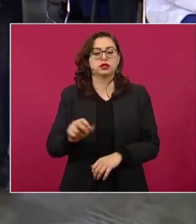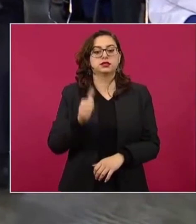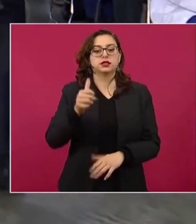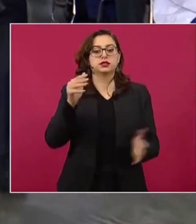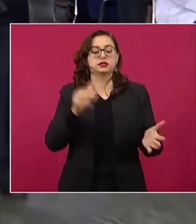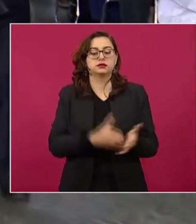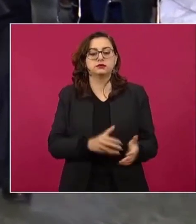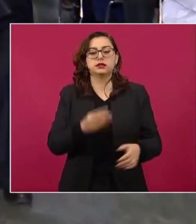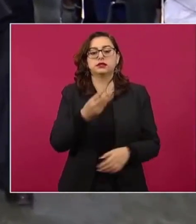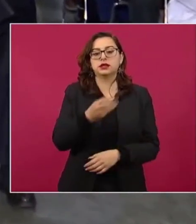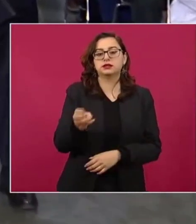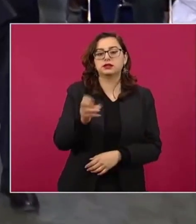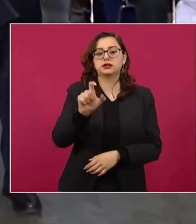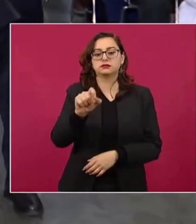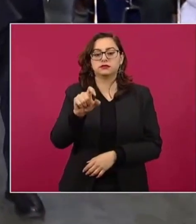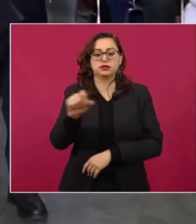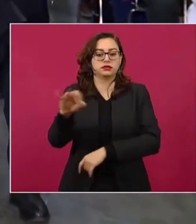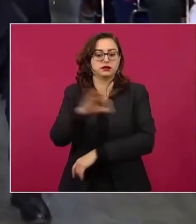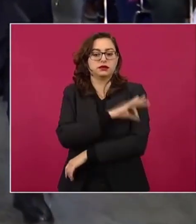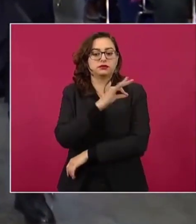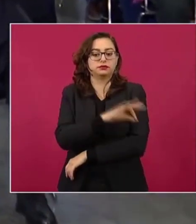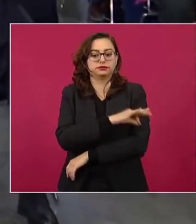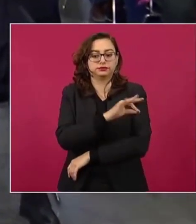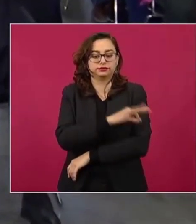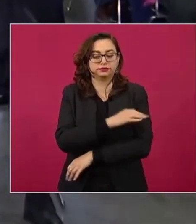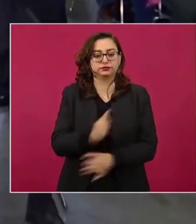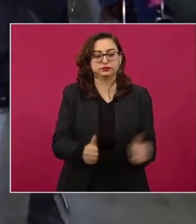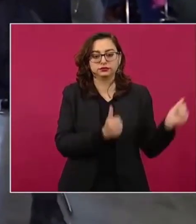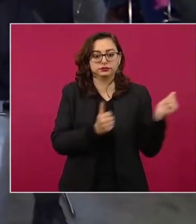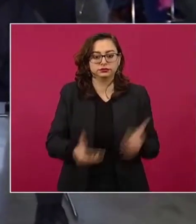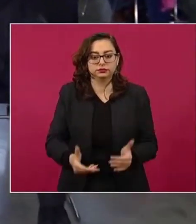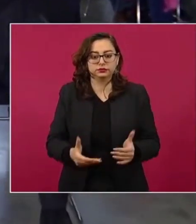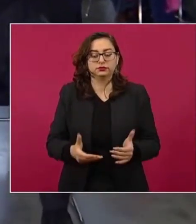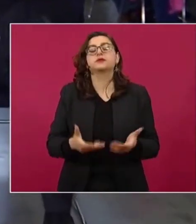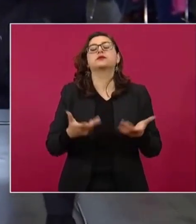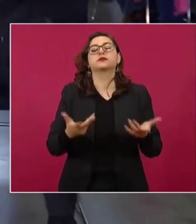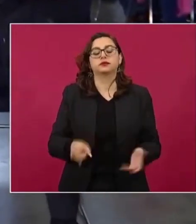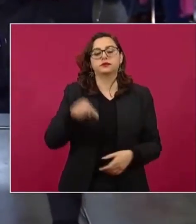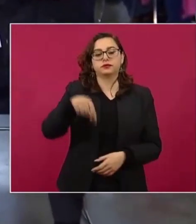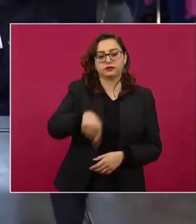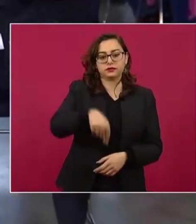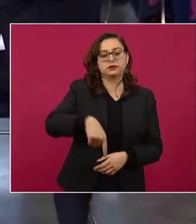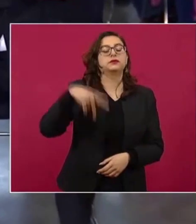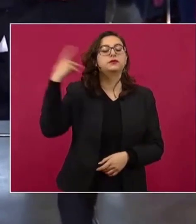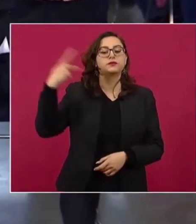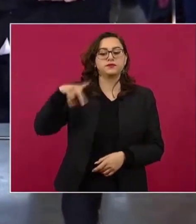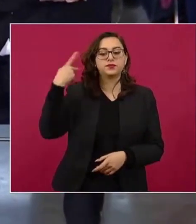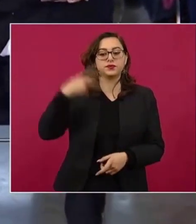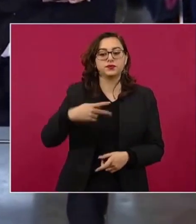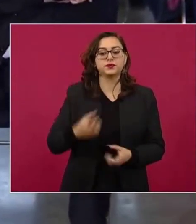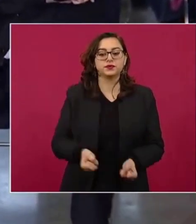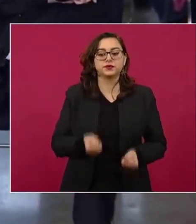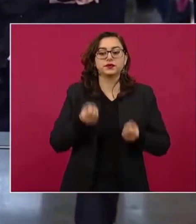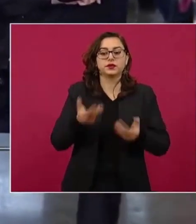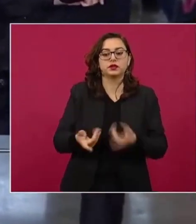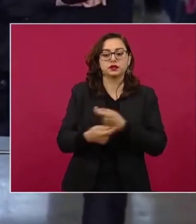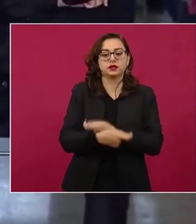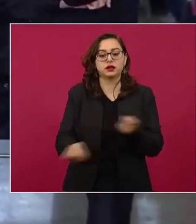320 dosis y de esa cantidad se le va a dar a puebla para su aplicación